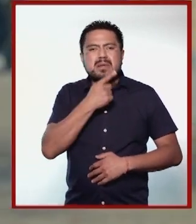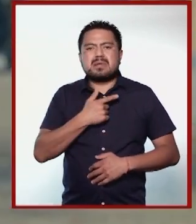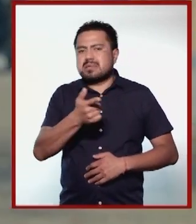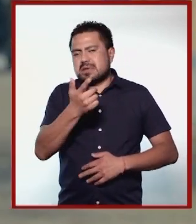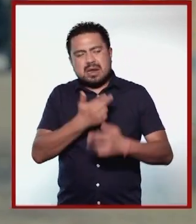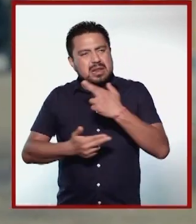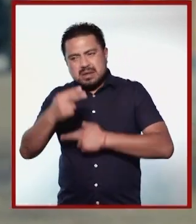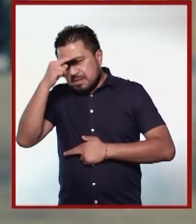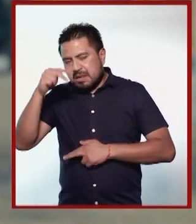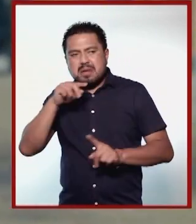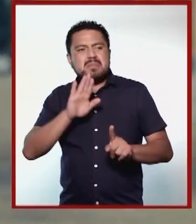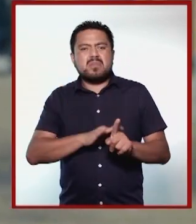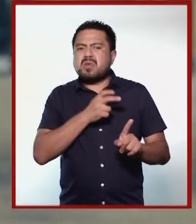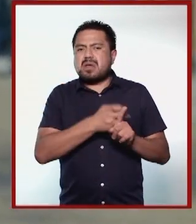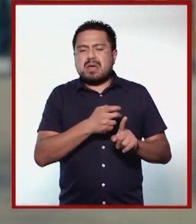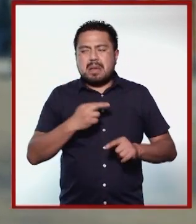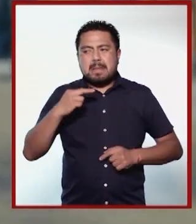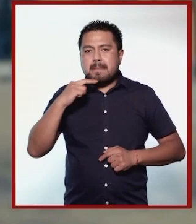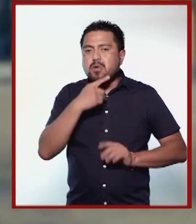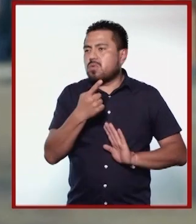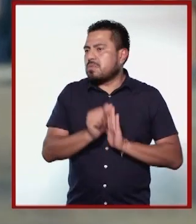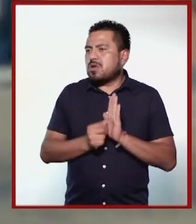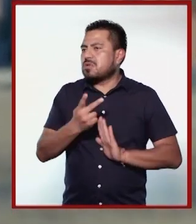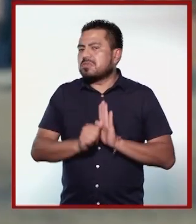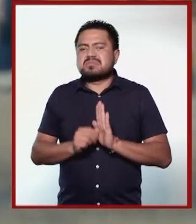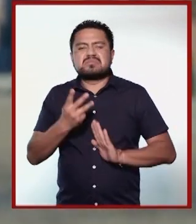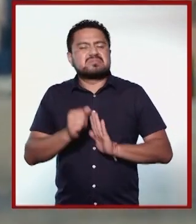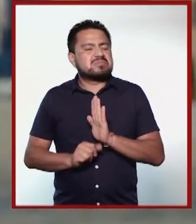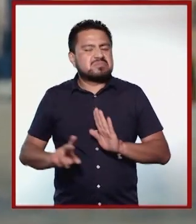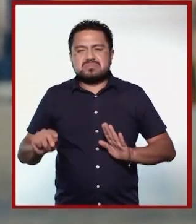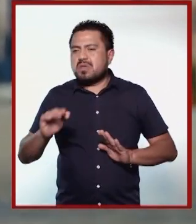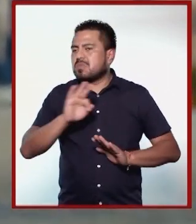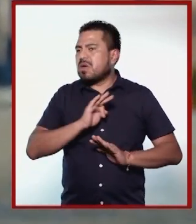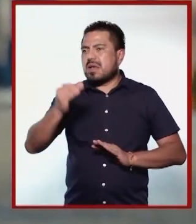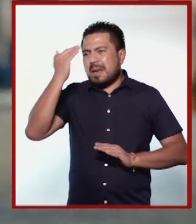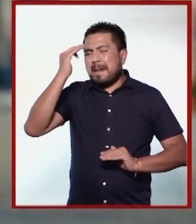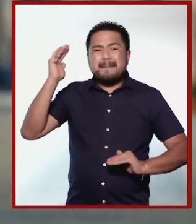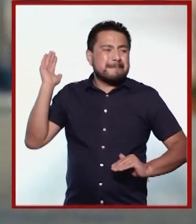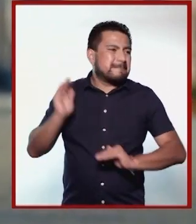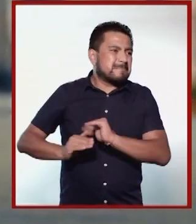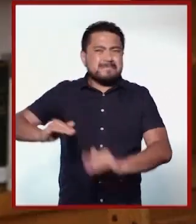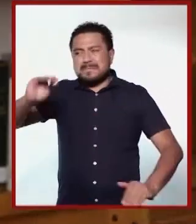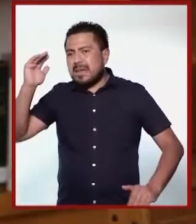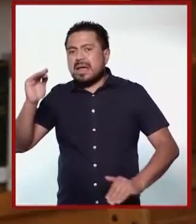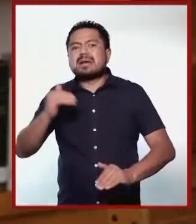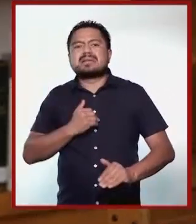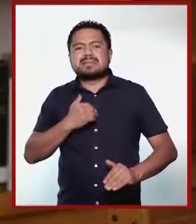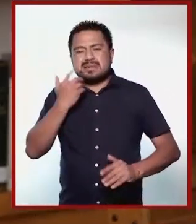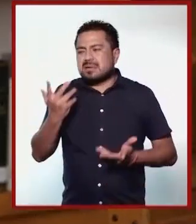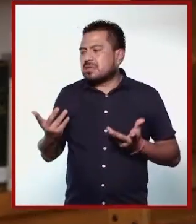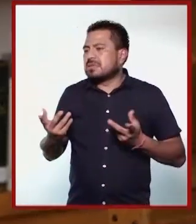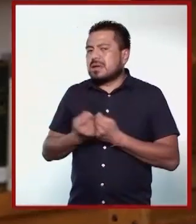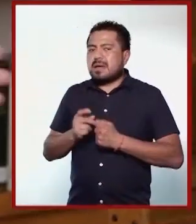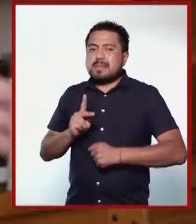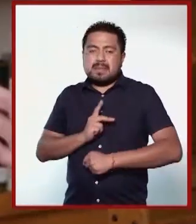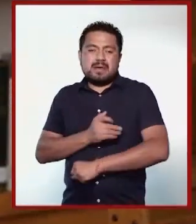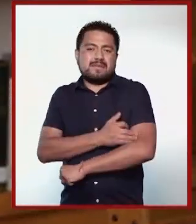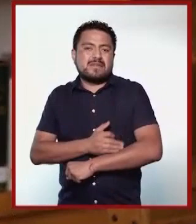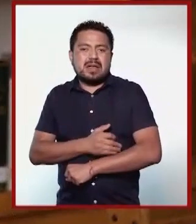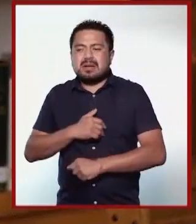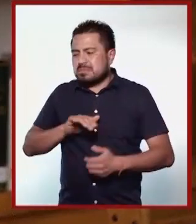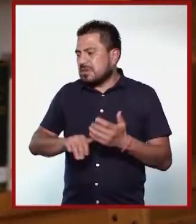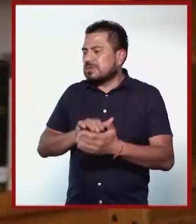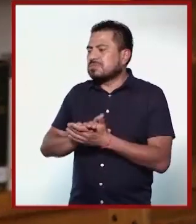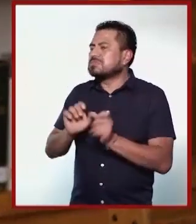a México porque esto no va a ser por 1 mes, 2 meses, 3 meses, puede durar mucho más. Y yo quería estar cerca de mi familia, mi mujer